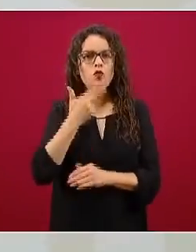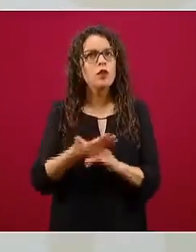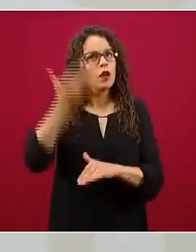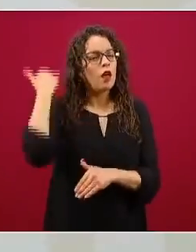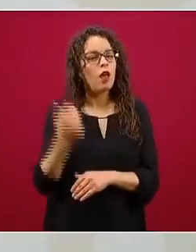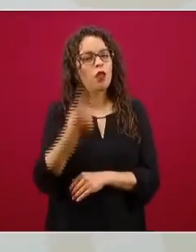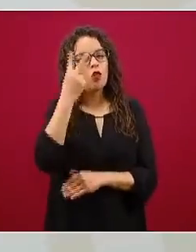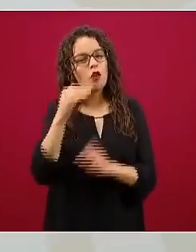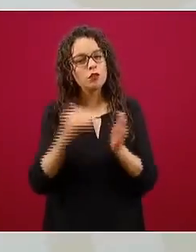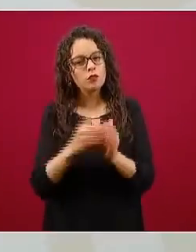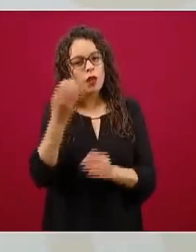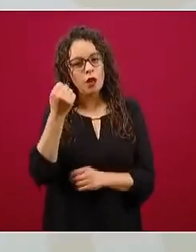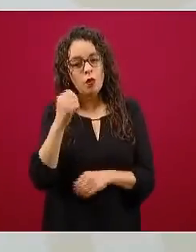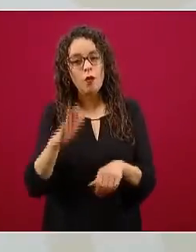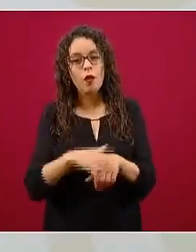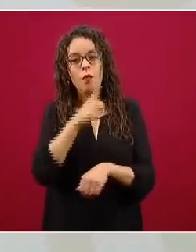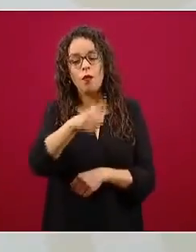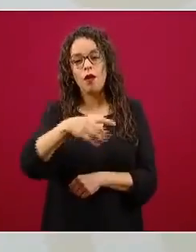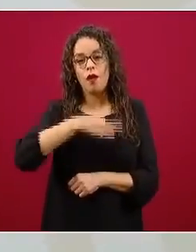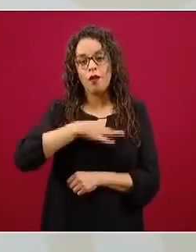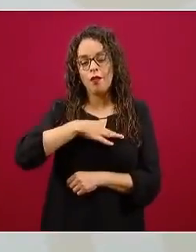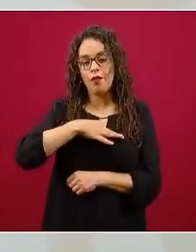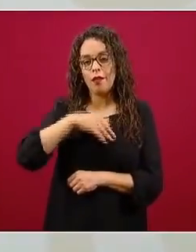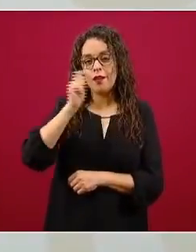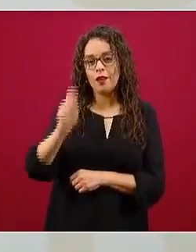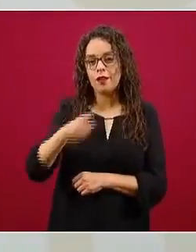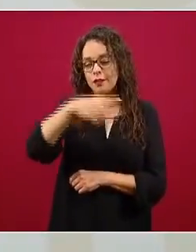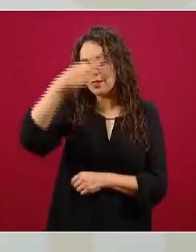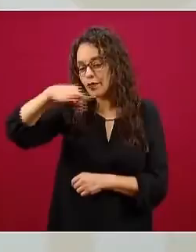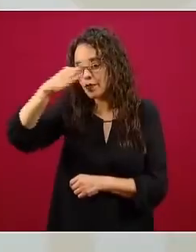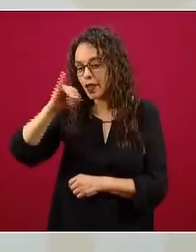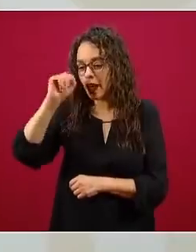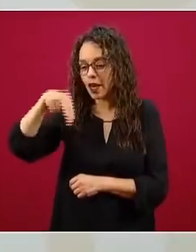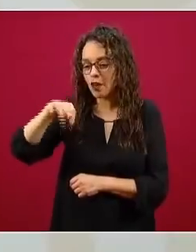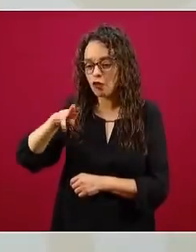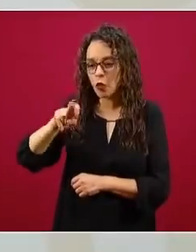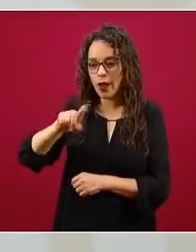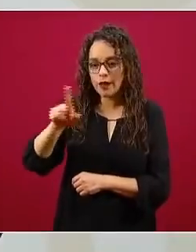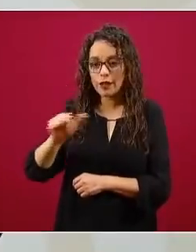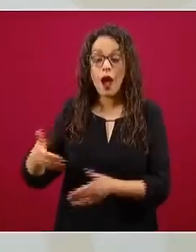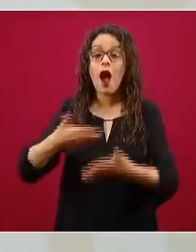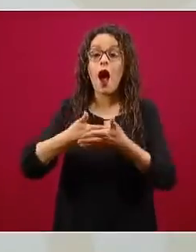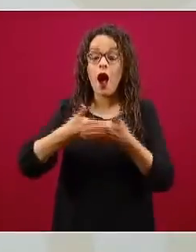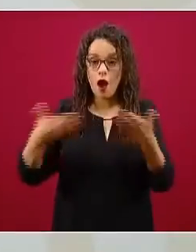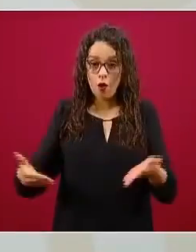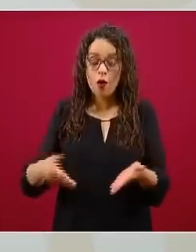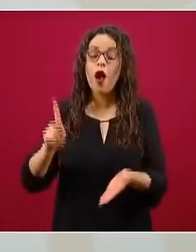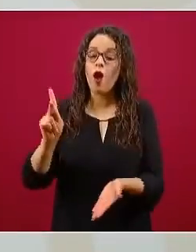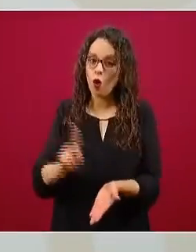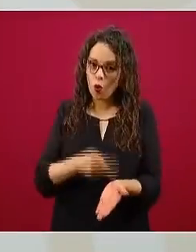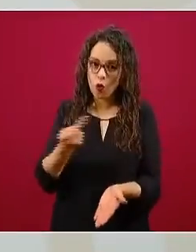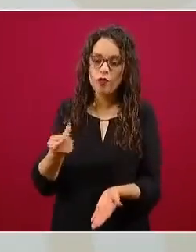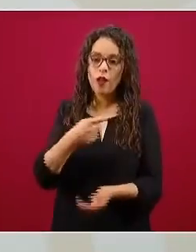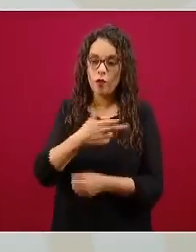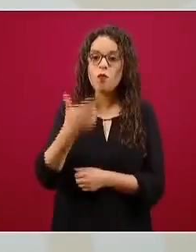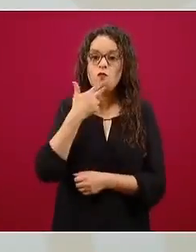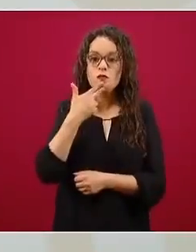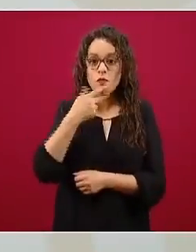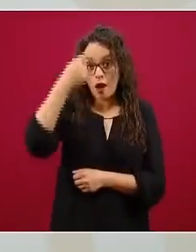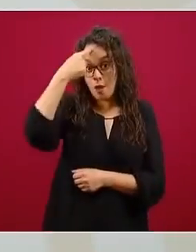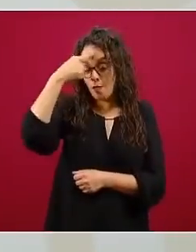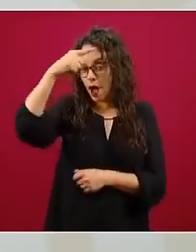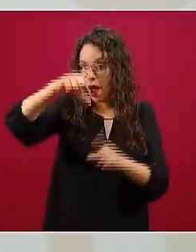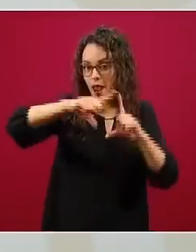y las versiones contemporáneas de esa metodología las vamos a utilizar ahora para todo el país, Entonces